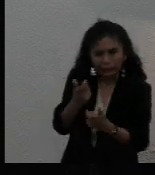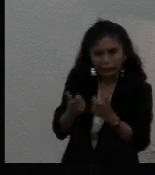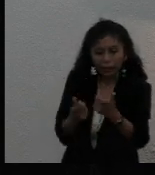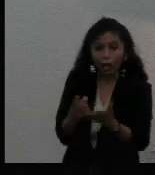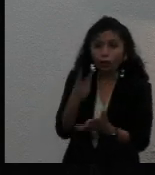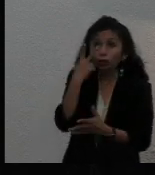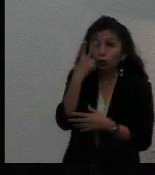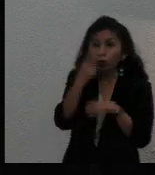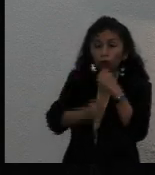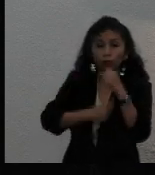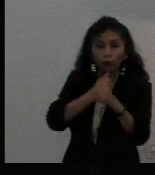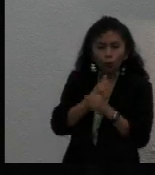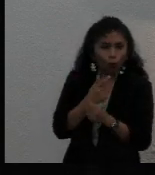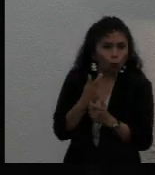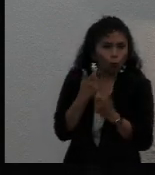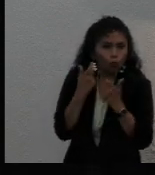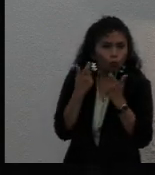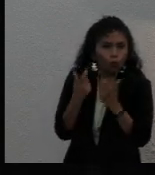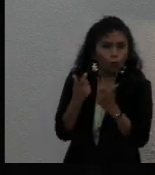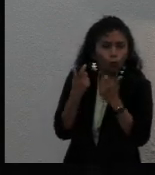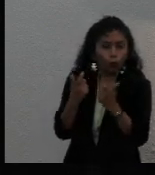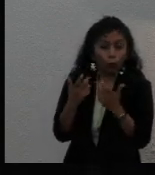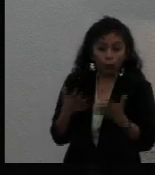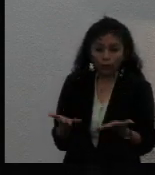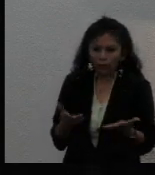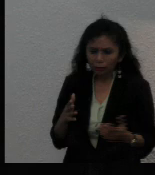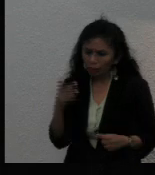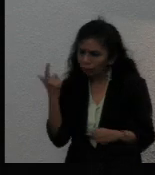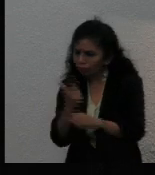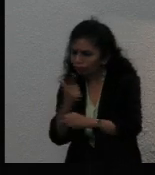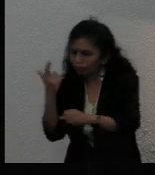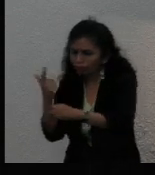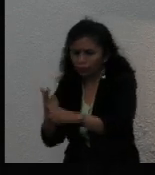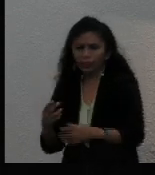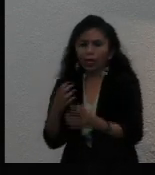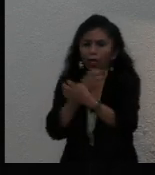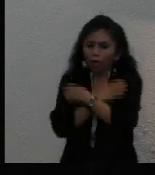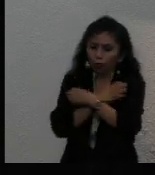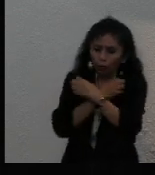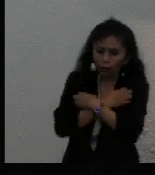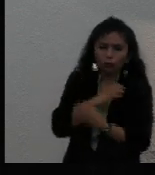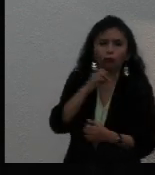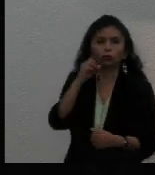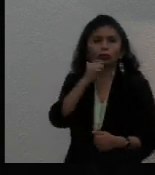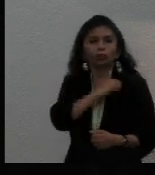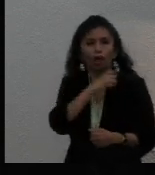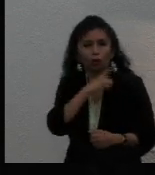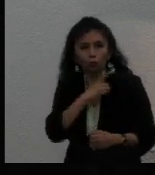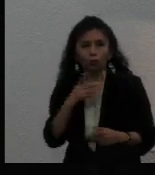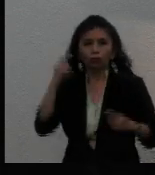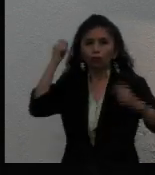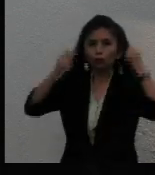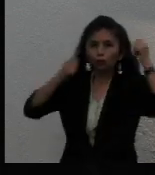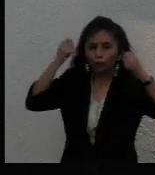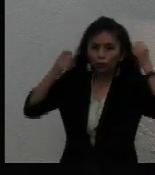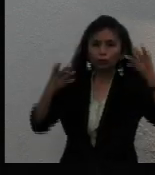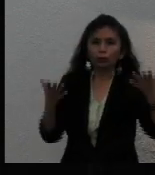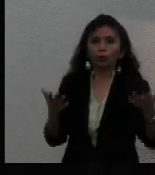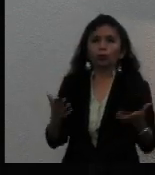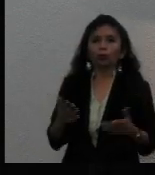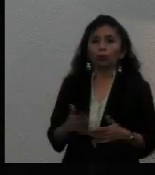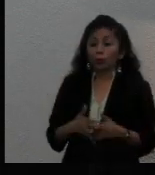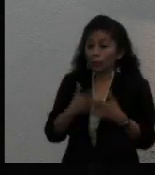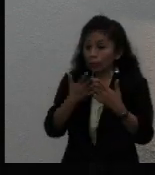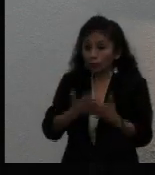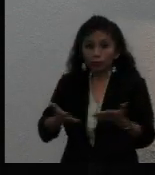dos años, traducida en infraestructura, educación, salud, seguridad, turismo y el